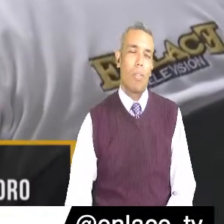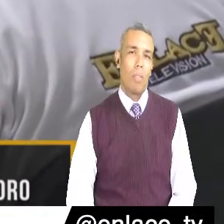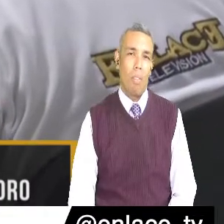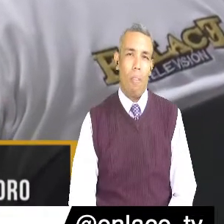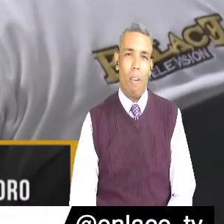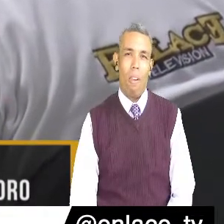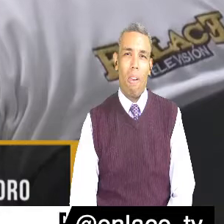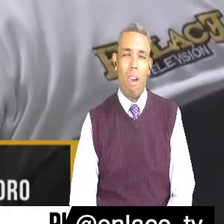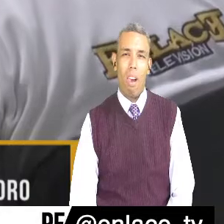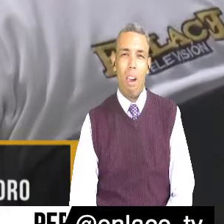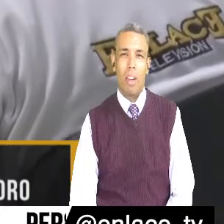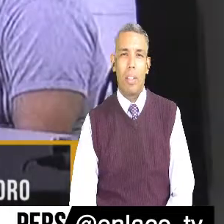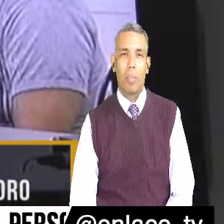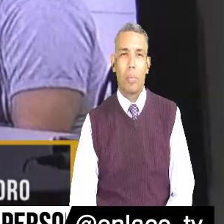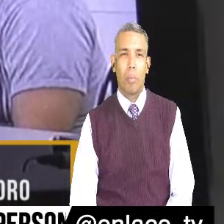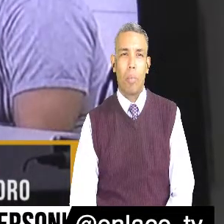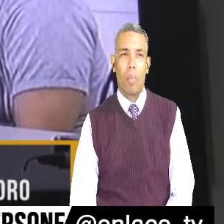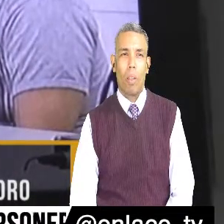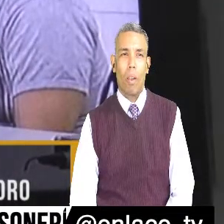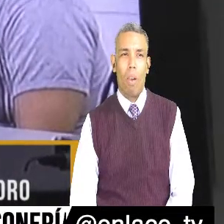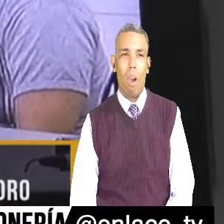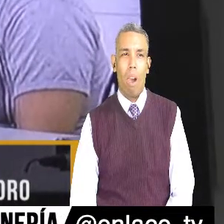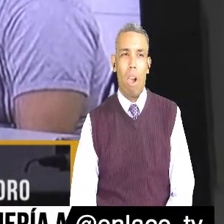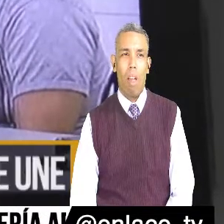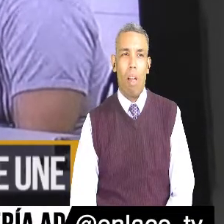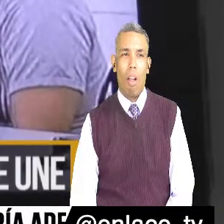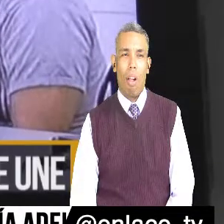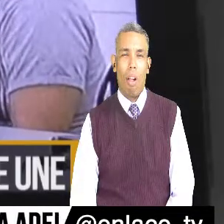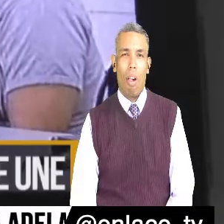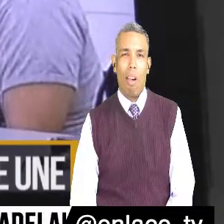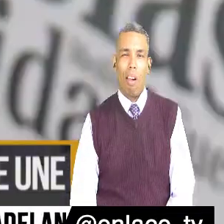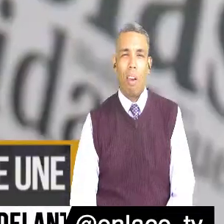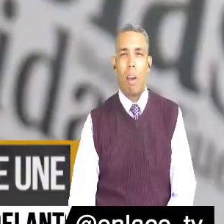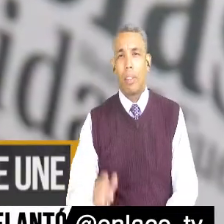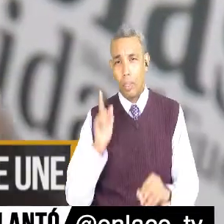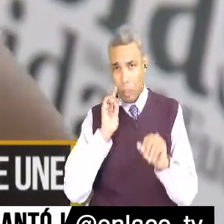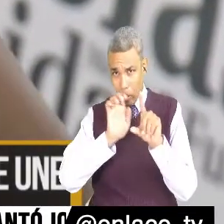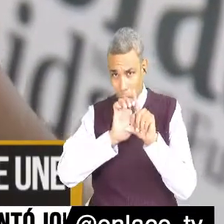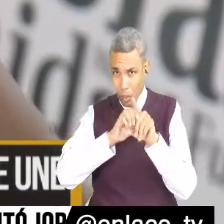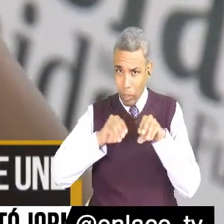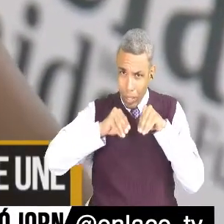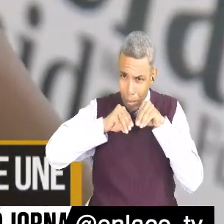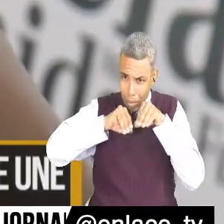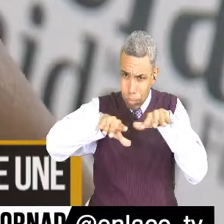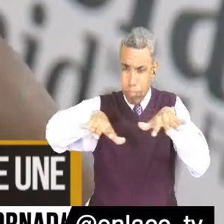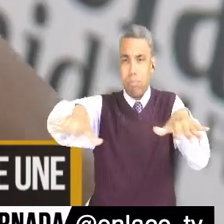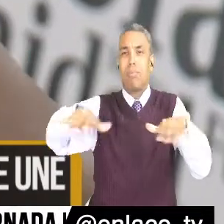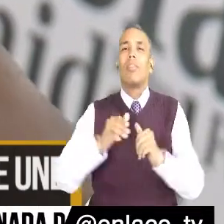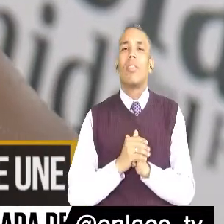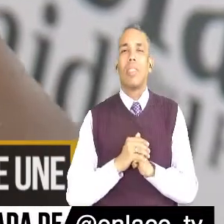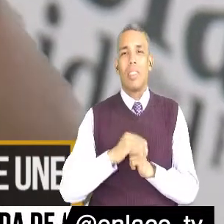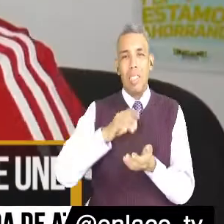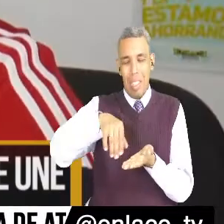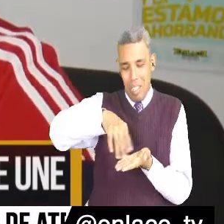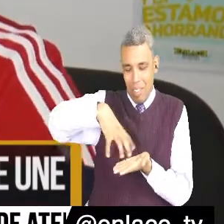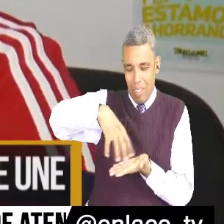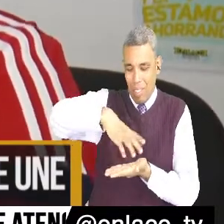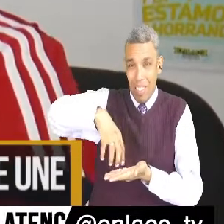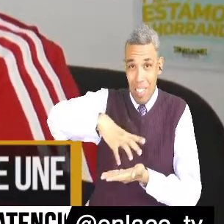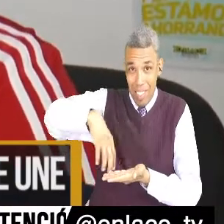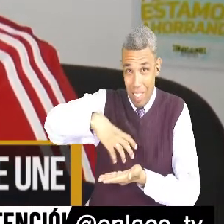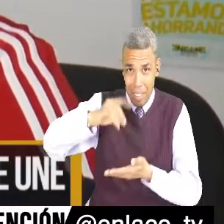martes 28 de marzo, la cobertura de la señal de Enlace Televisión es regional, al llegar a través de la señal digital de UNE al Gran Santander. Estamos muy